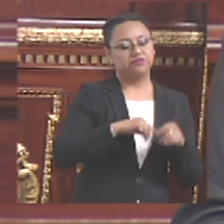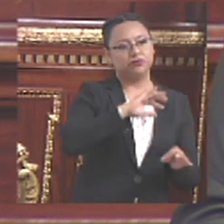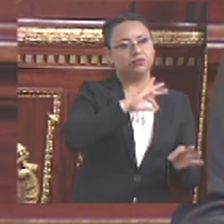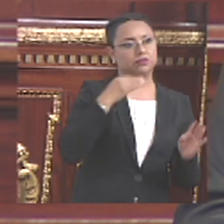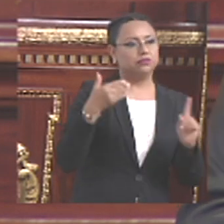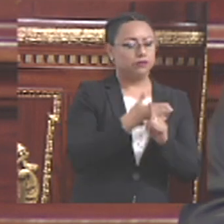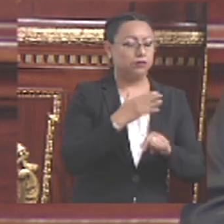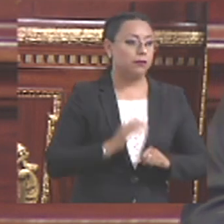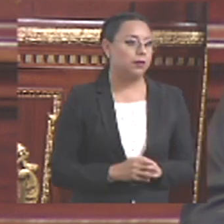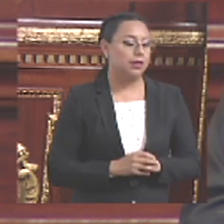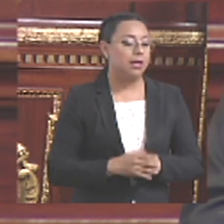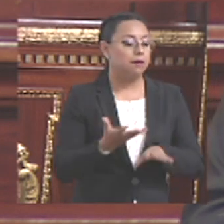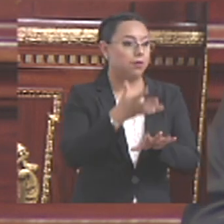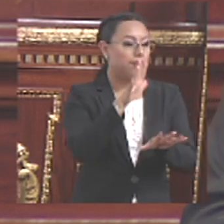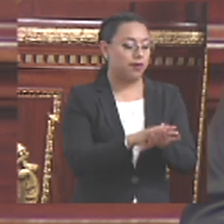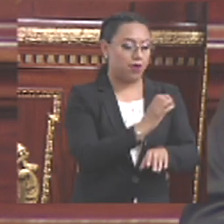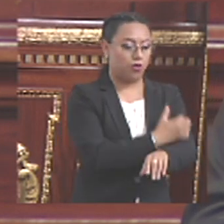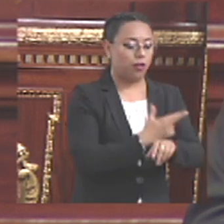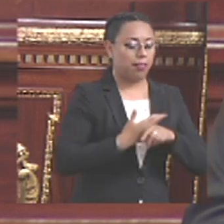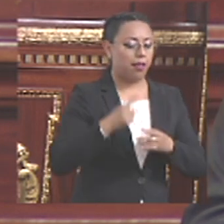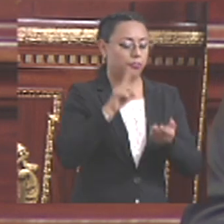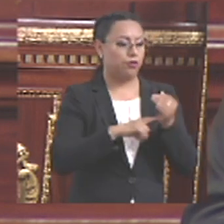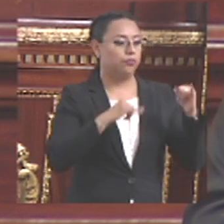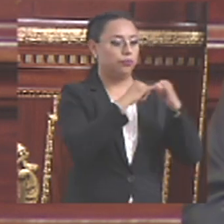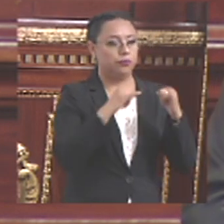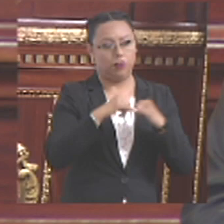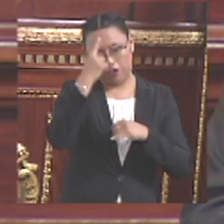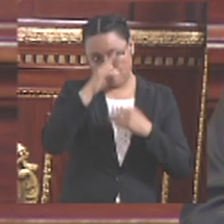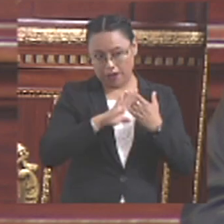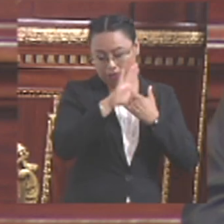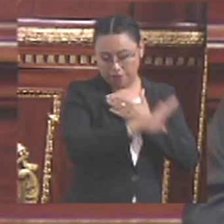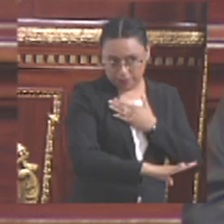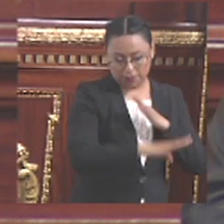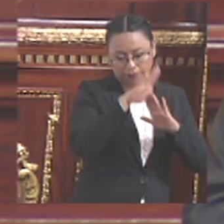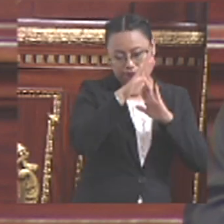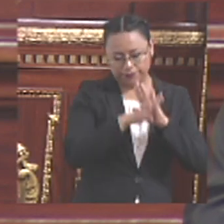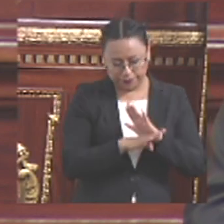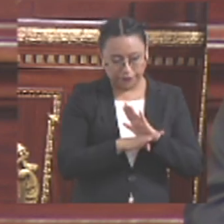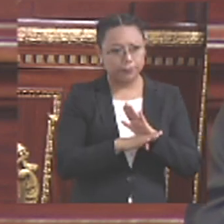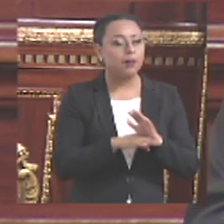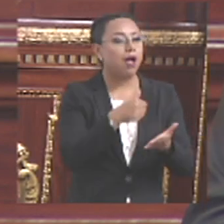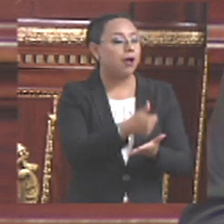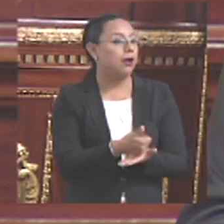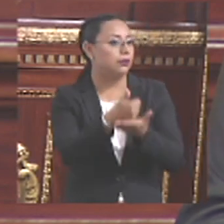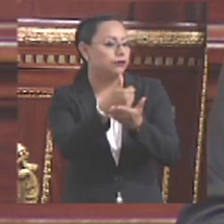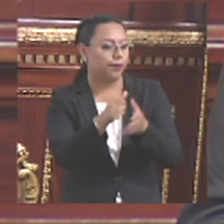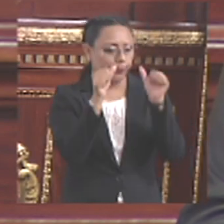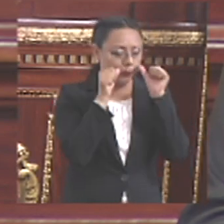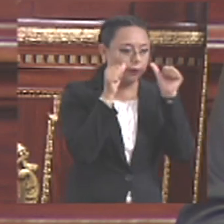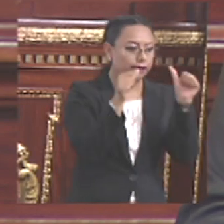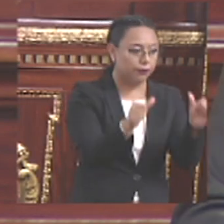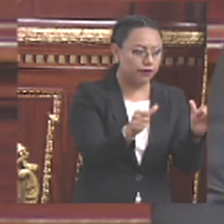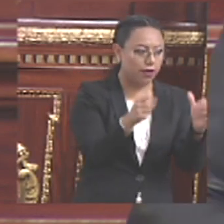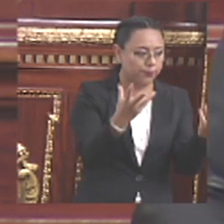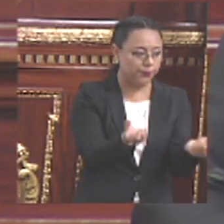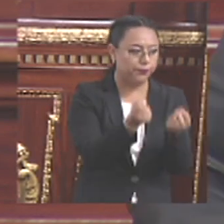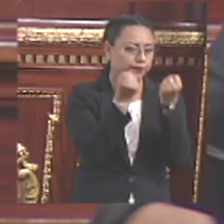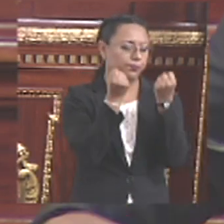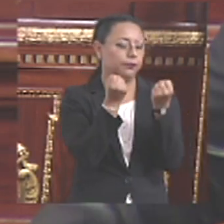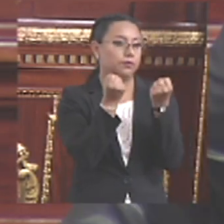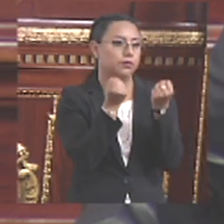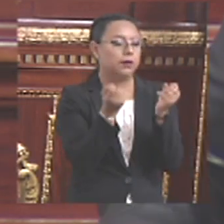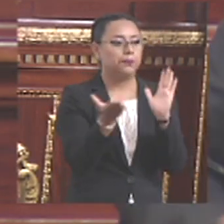implantará la coordinación interinstitucional para la prevención, mitigación, auxilio, atención, recuperación